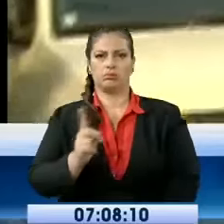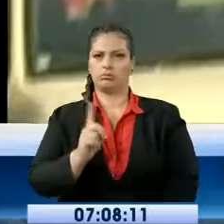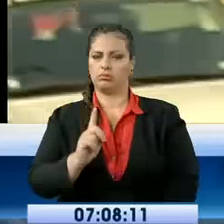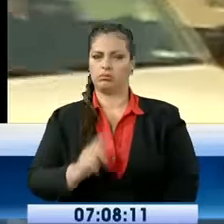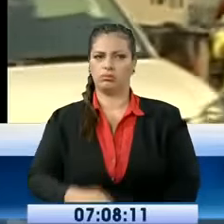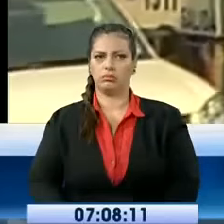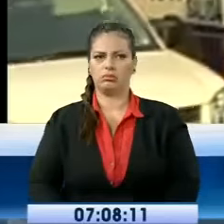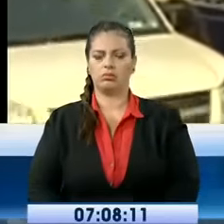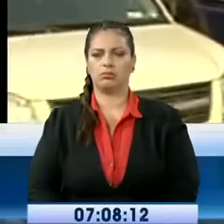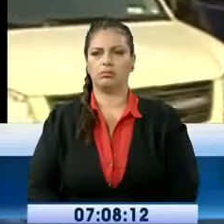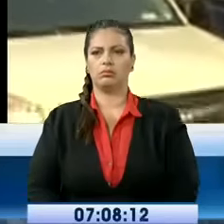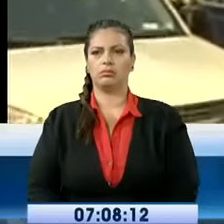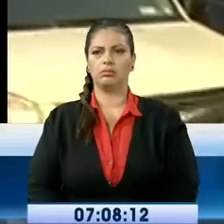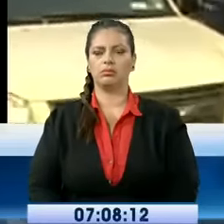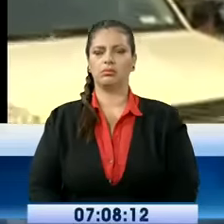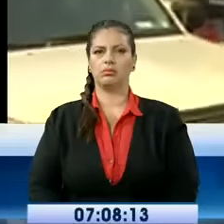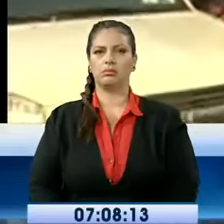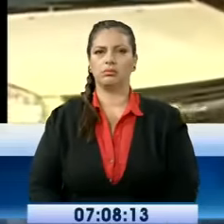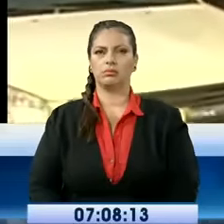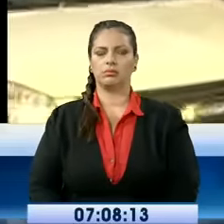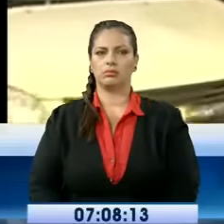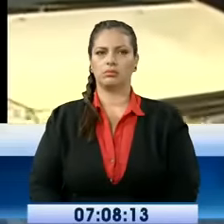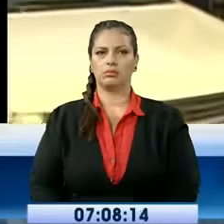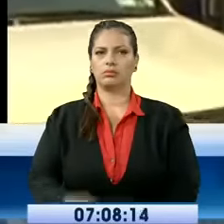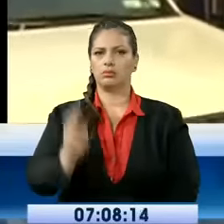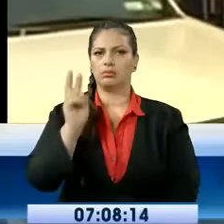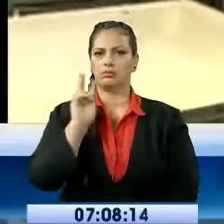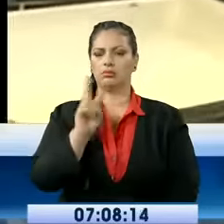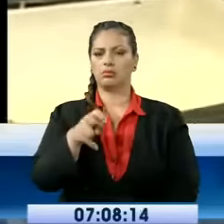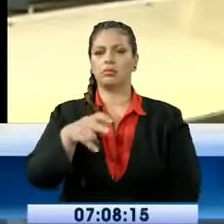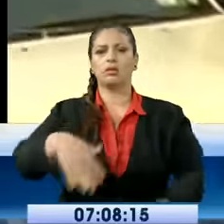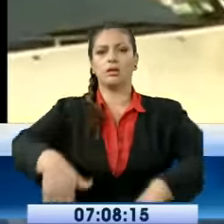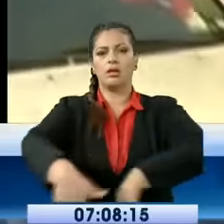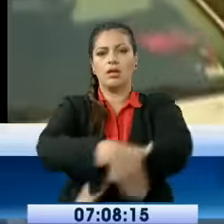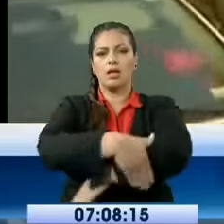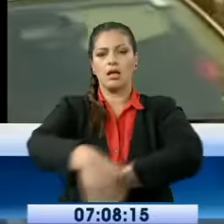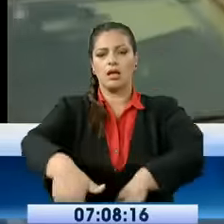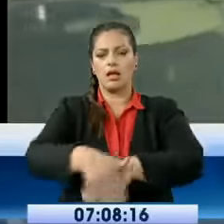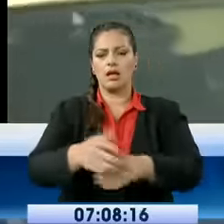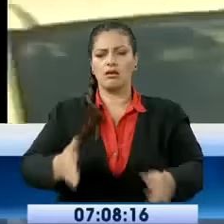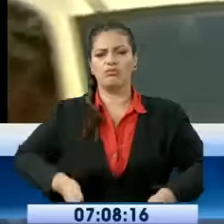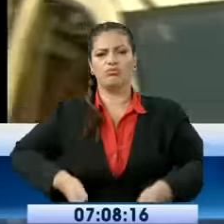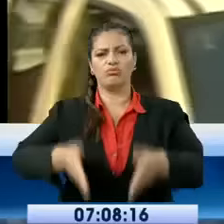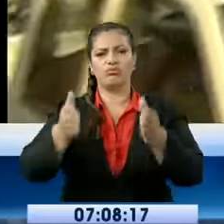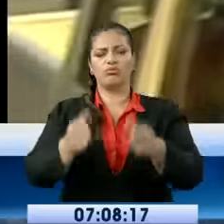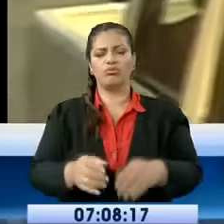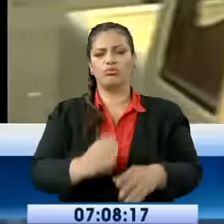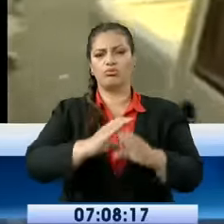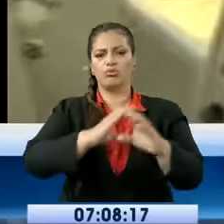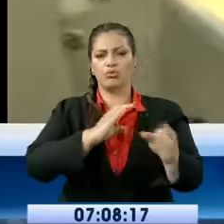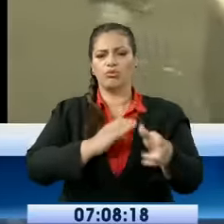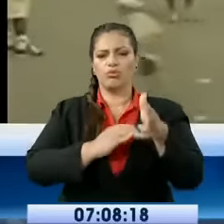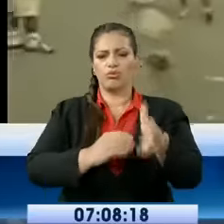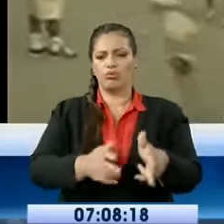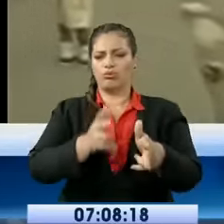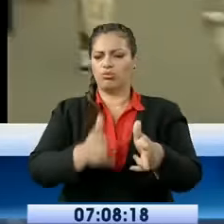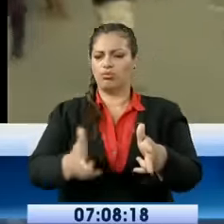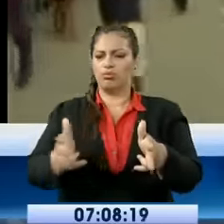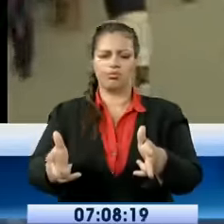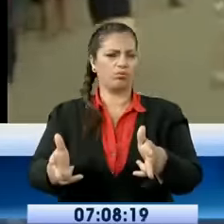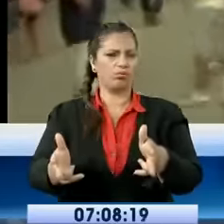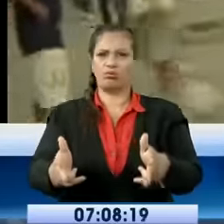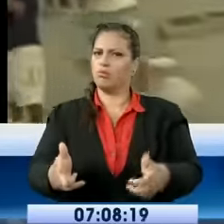está enfocando la calle completamente copada por buses. No digo que esté mal aquello, pero que invadan los carriles centrales y